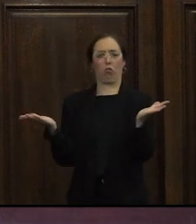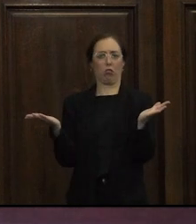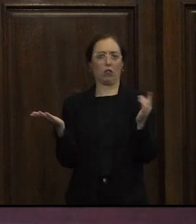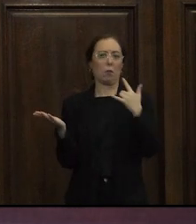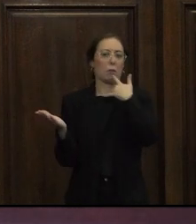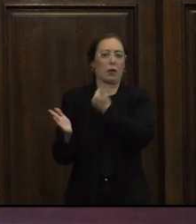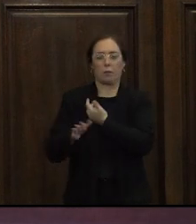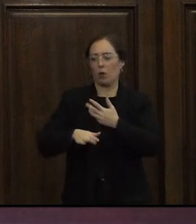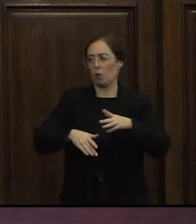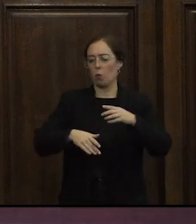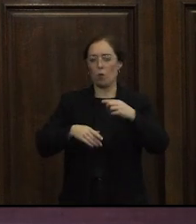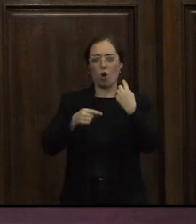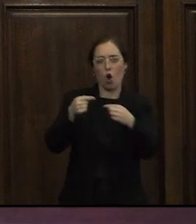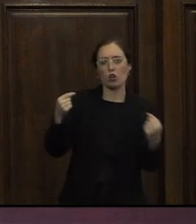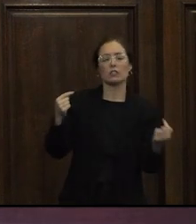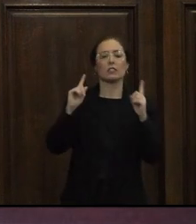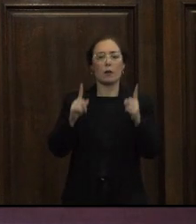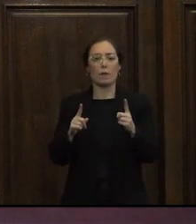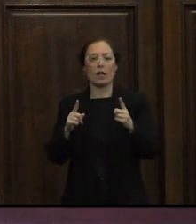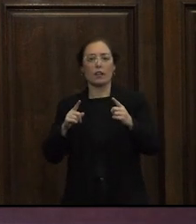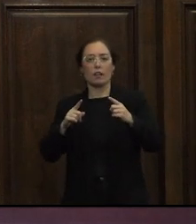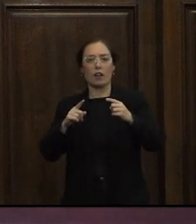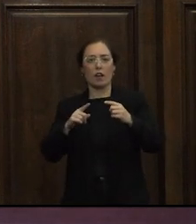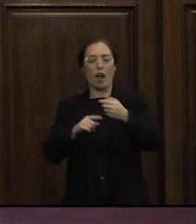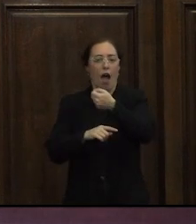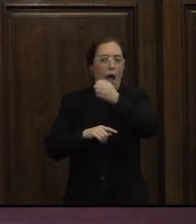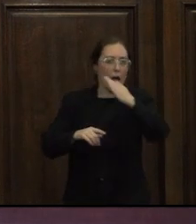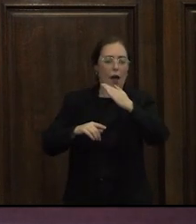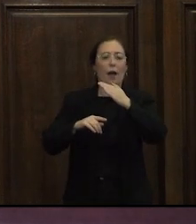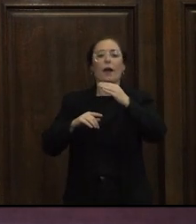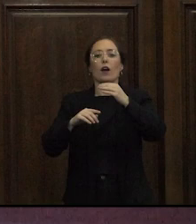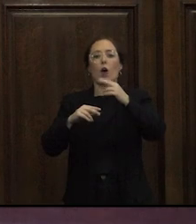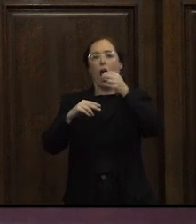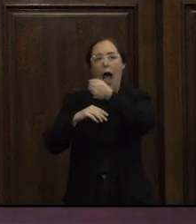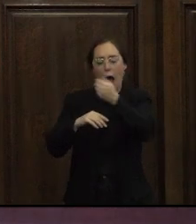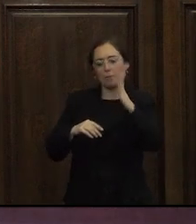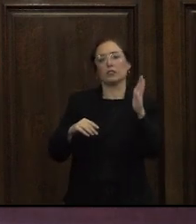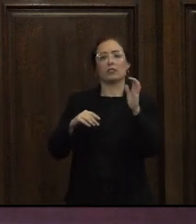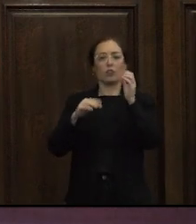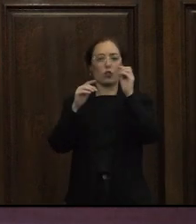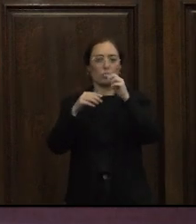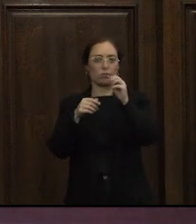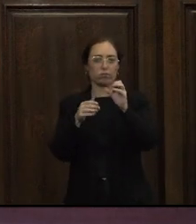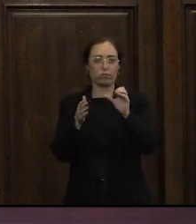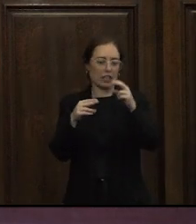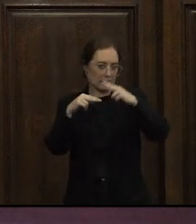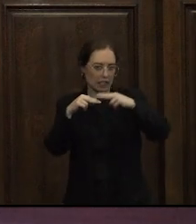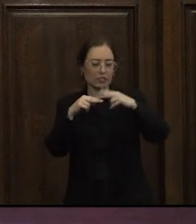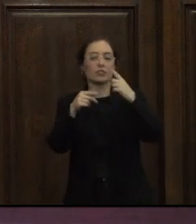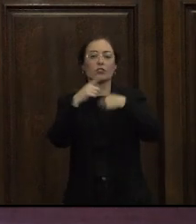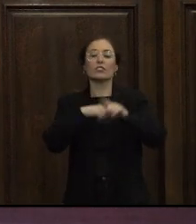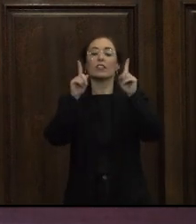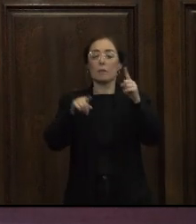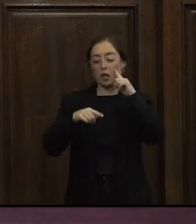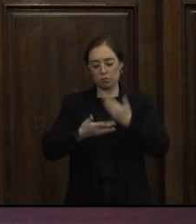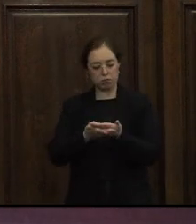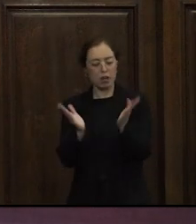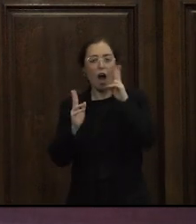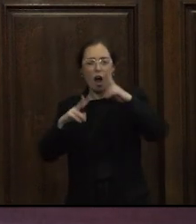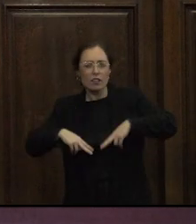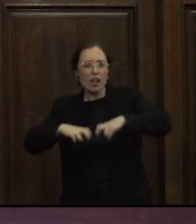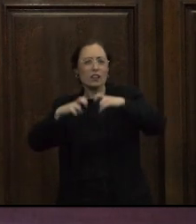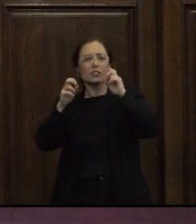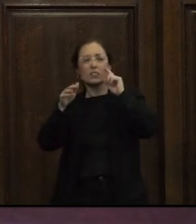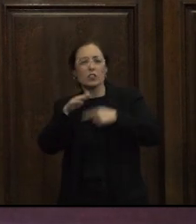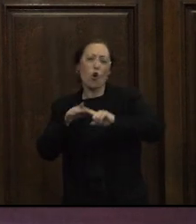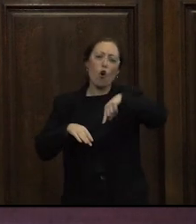blogs, webcams y plataformas como YouTube o Facebook. Asimismo, su análisis abarca otras